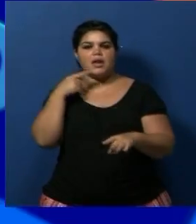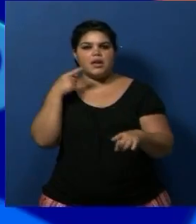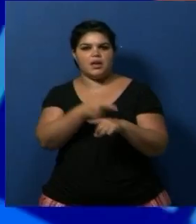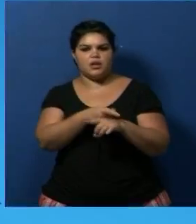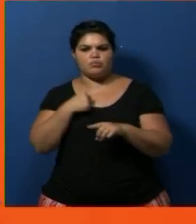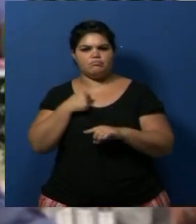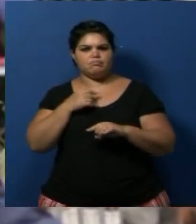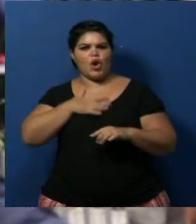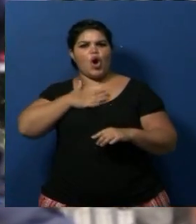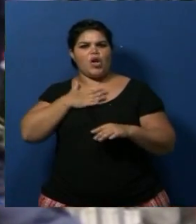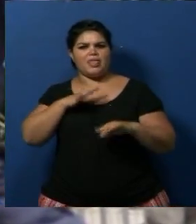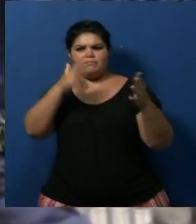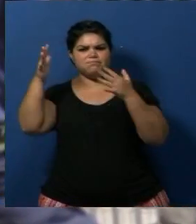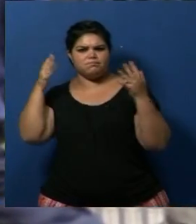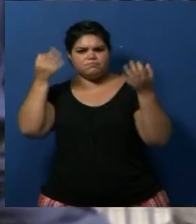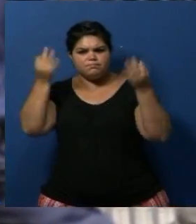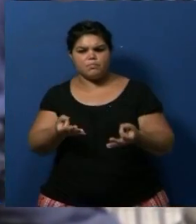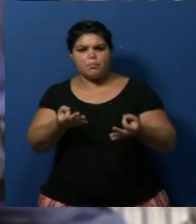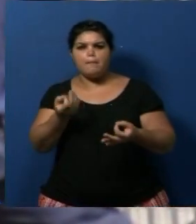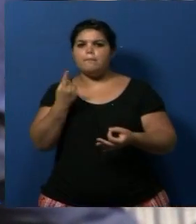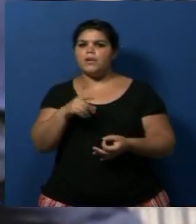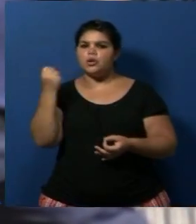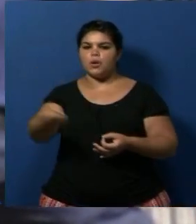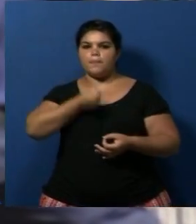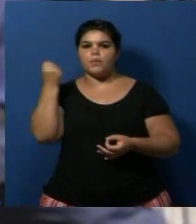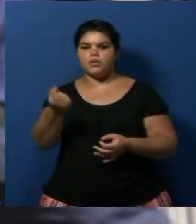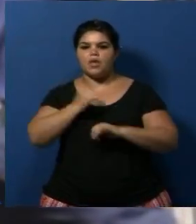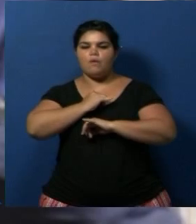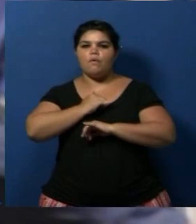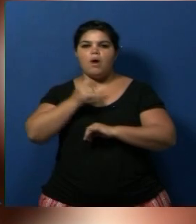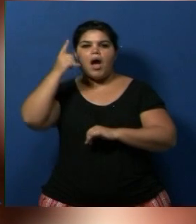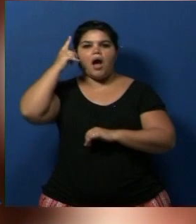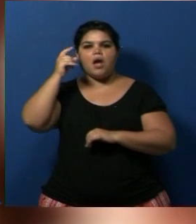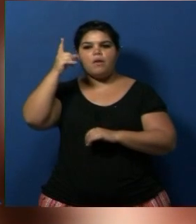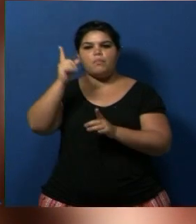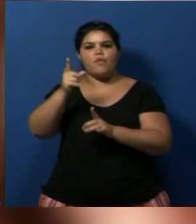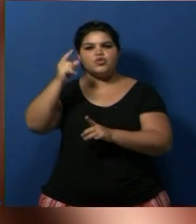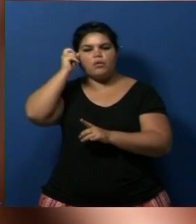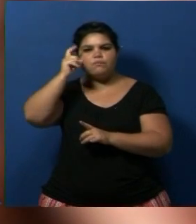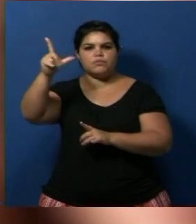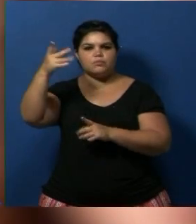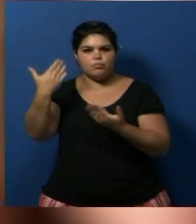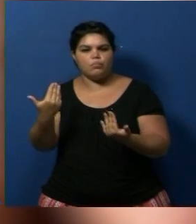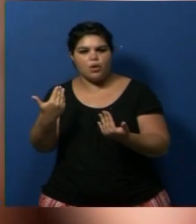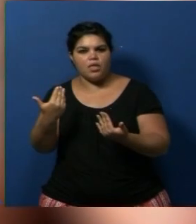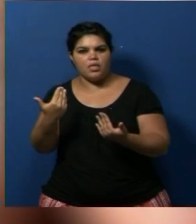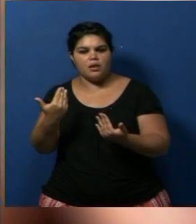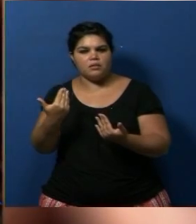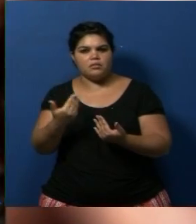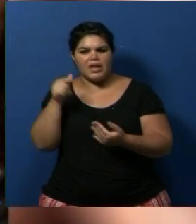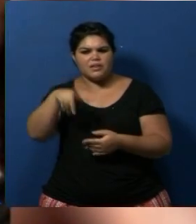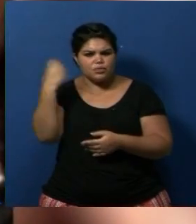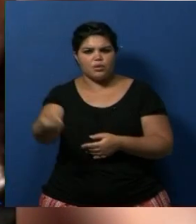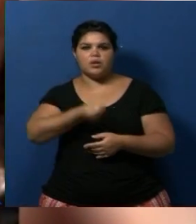El tema es pensar seriamente en la formación docente. Hacerlo más estructural, claro. Claro, y eso es central